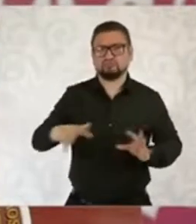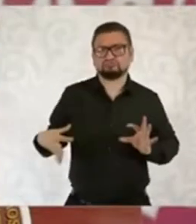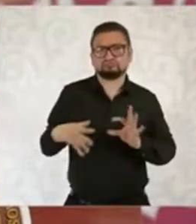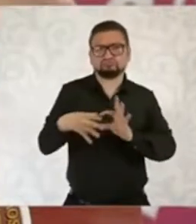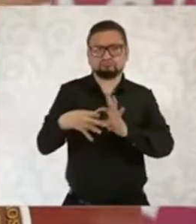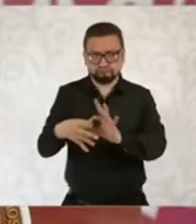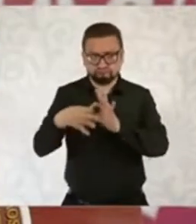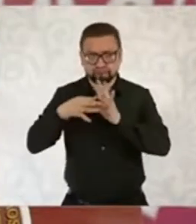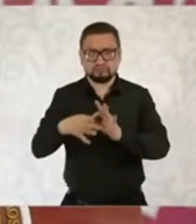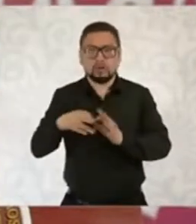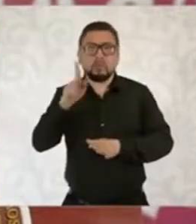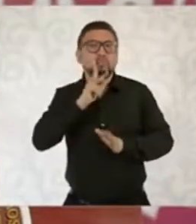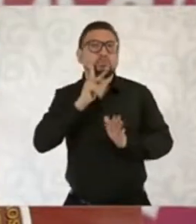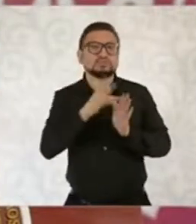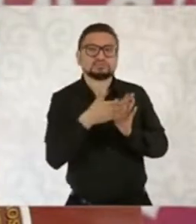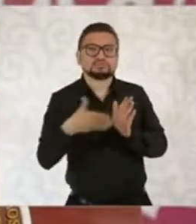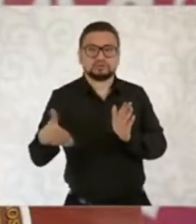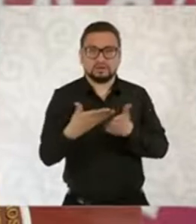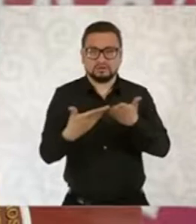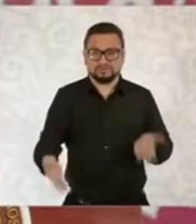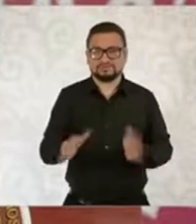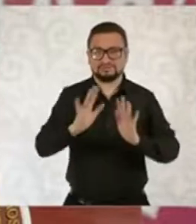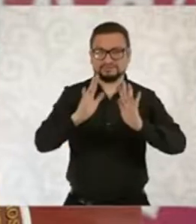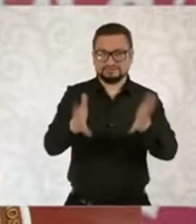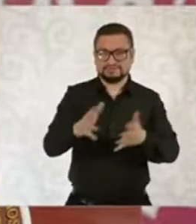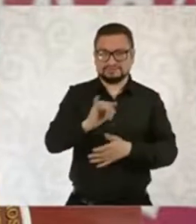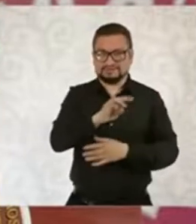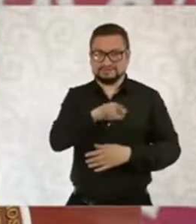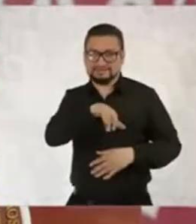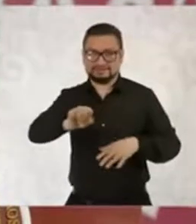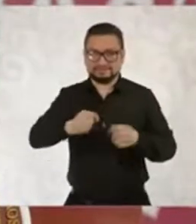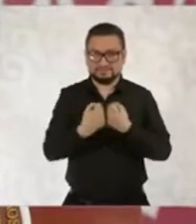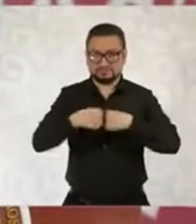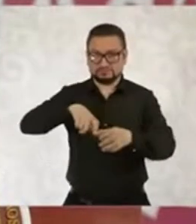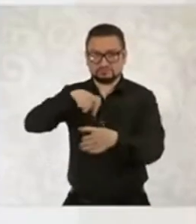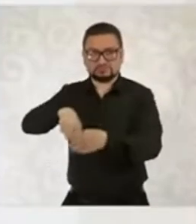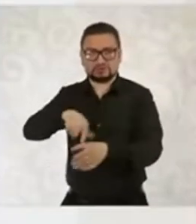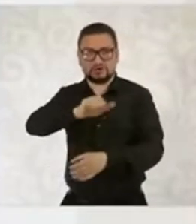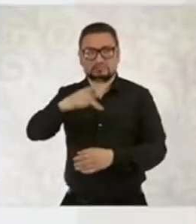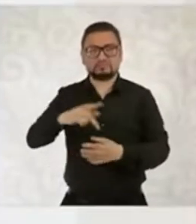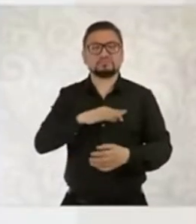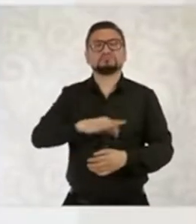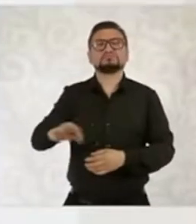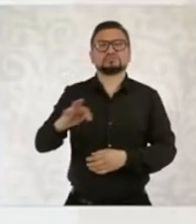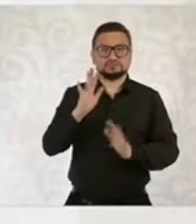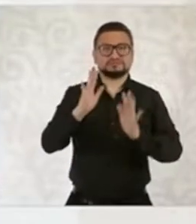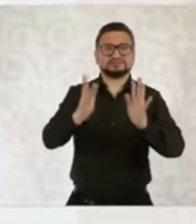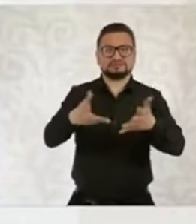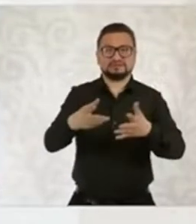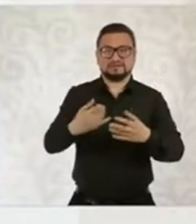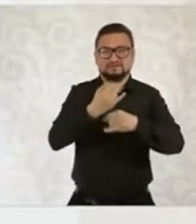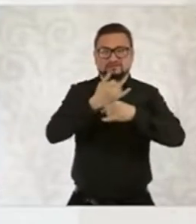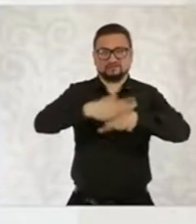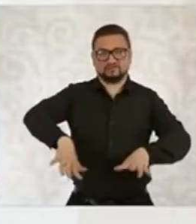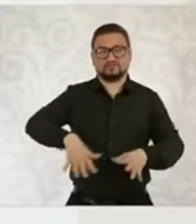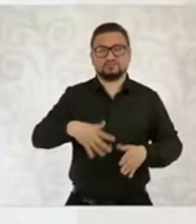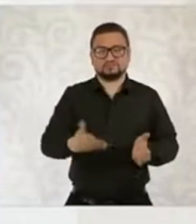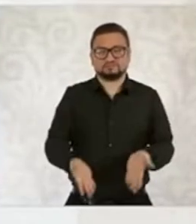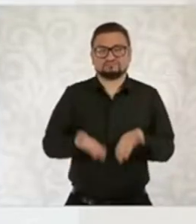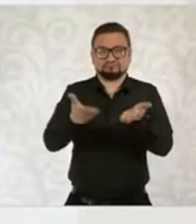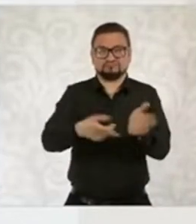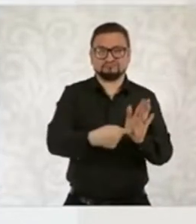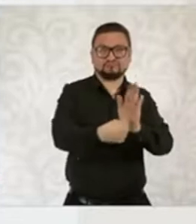que hoy, a través de la plataforma que desarrolló el IMSS, pues tiene estos primeros datos que traemos